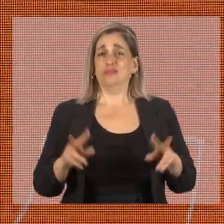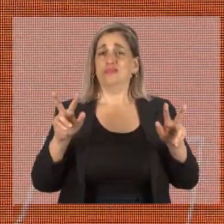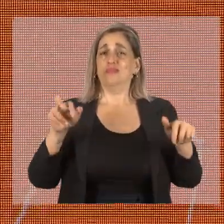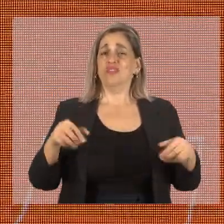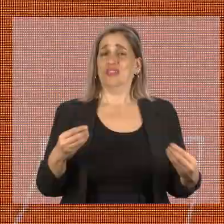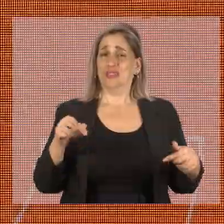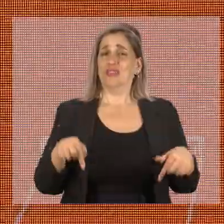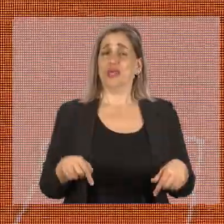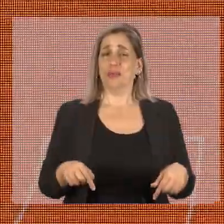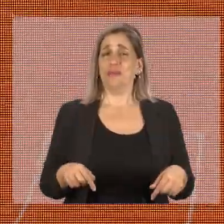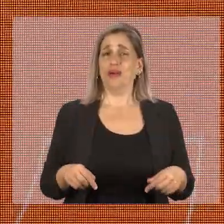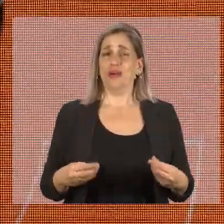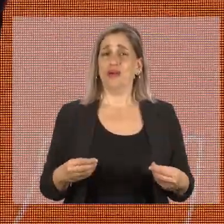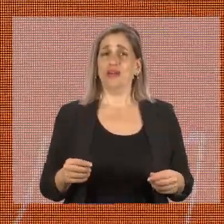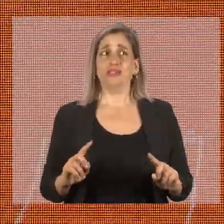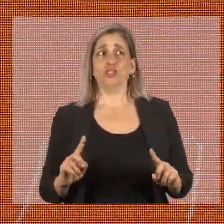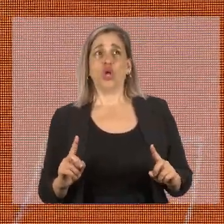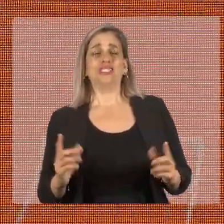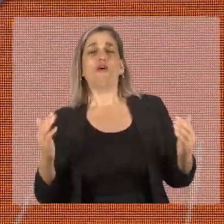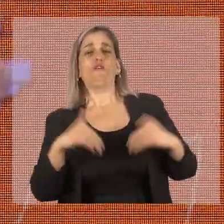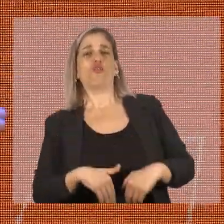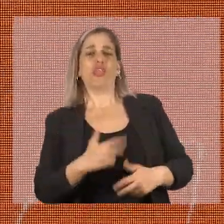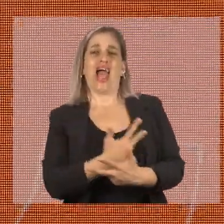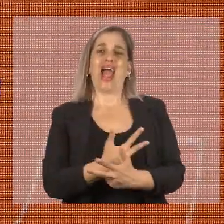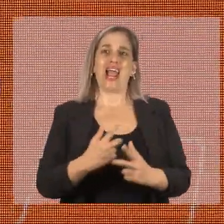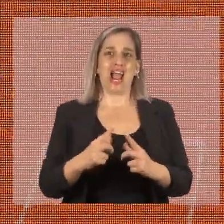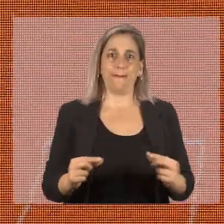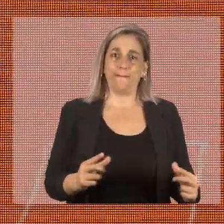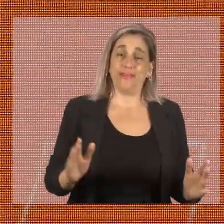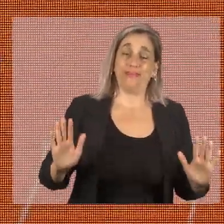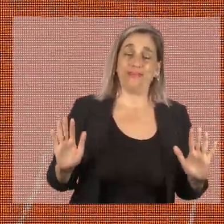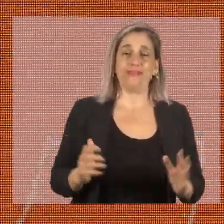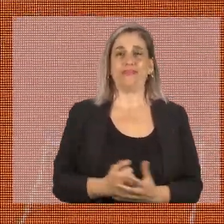El tema es, claro, el tema no es fundir ANCAP.